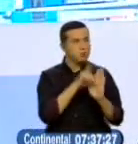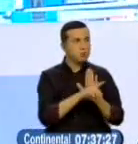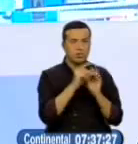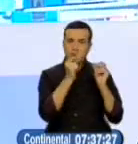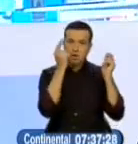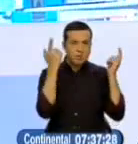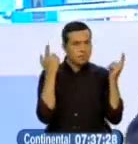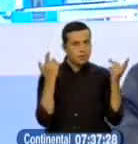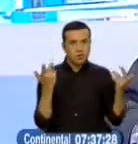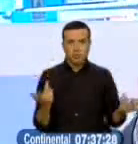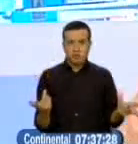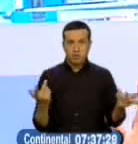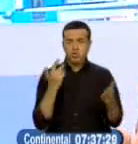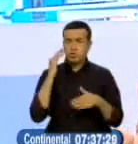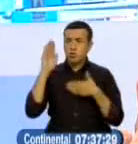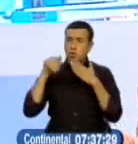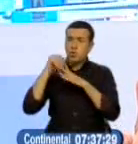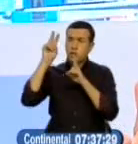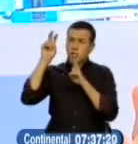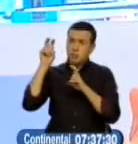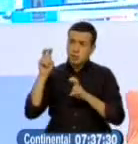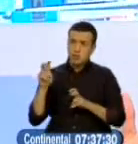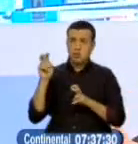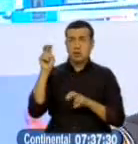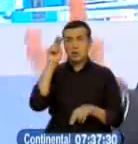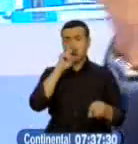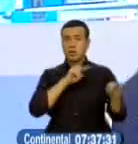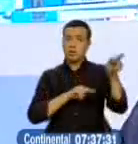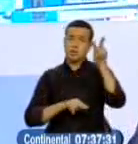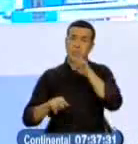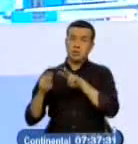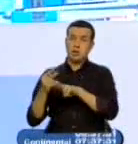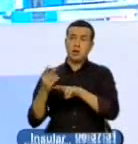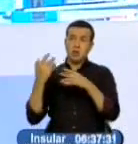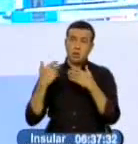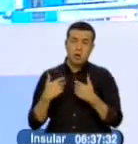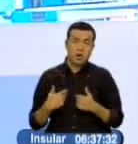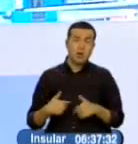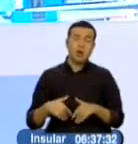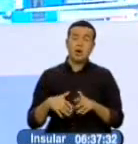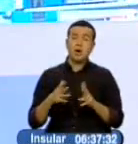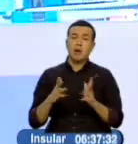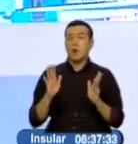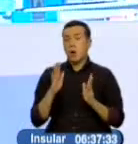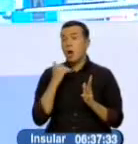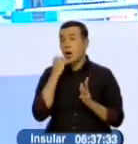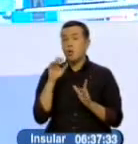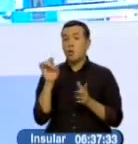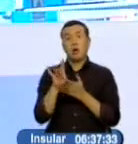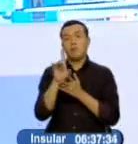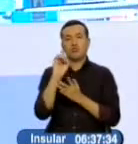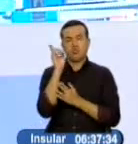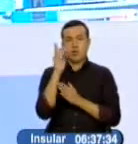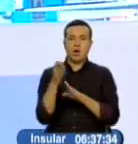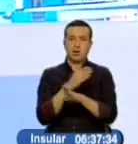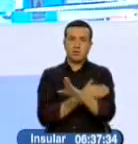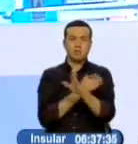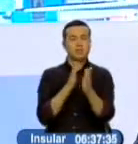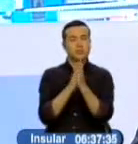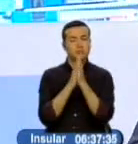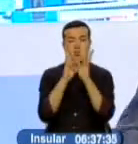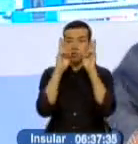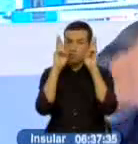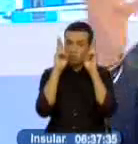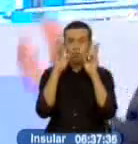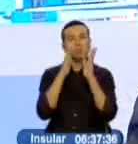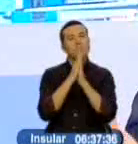forma efectiva y rápida. Todos esos aspectos tienen que ser evaluados antes de cualquier tipo de remoción. Entonces, lo que yo aspiro es a que